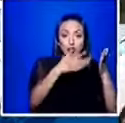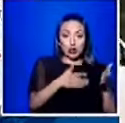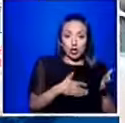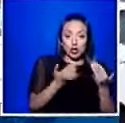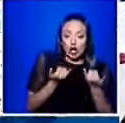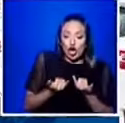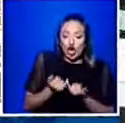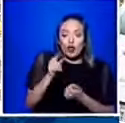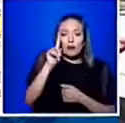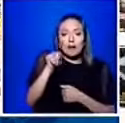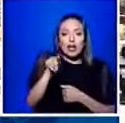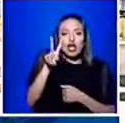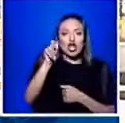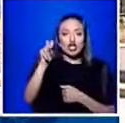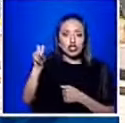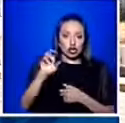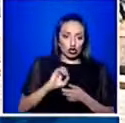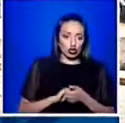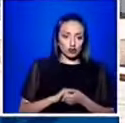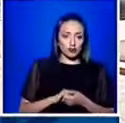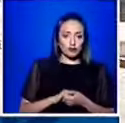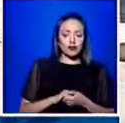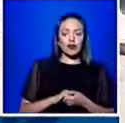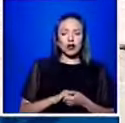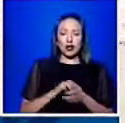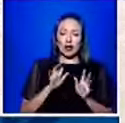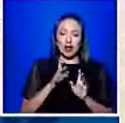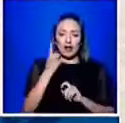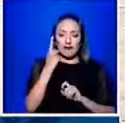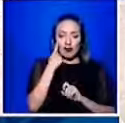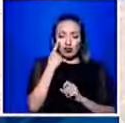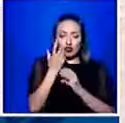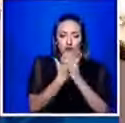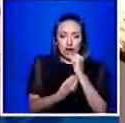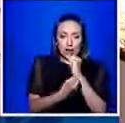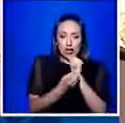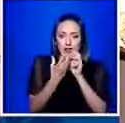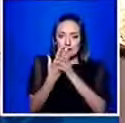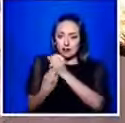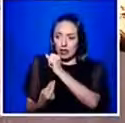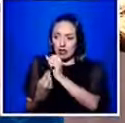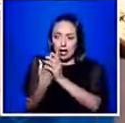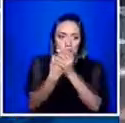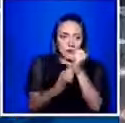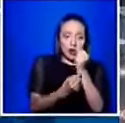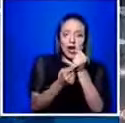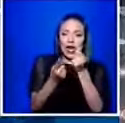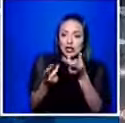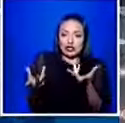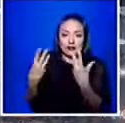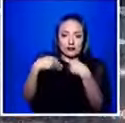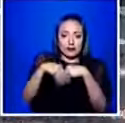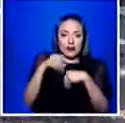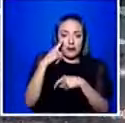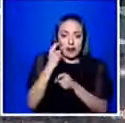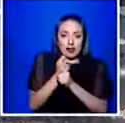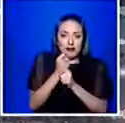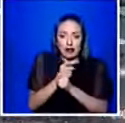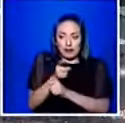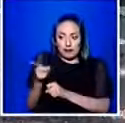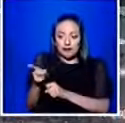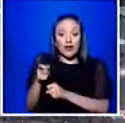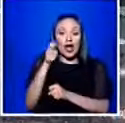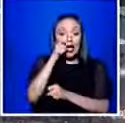hoy solo tiene 1.200. Hemos localizado ciertas falencias. Entonces, esas falencias las vamos a potenciar. Este